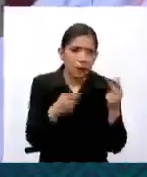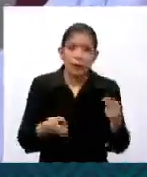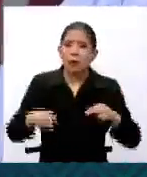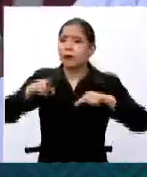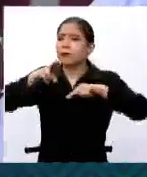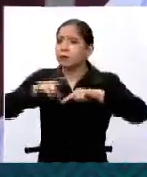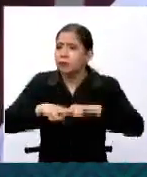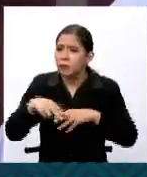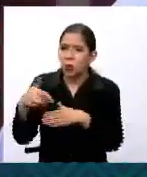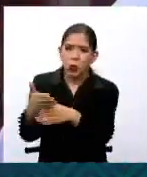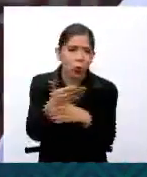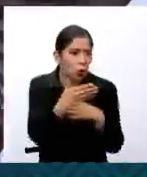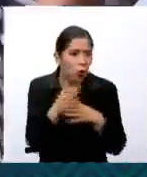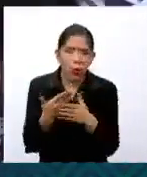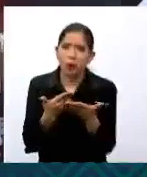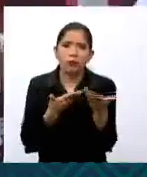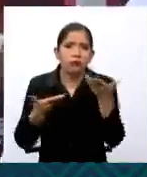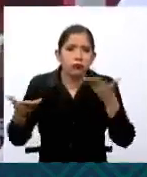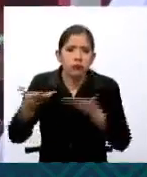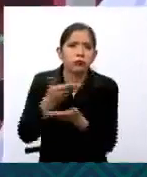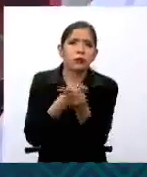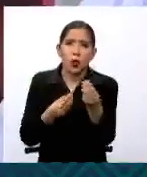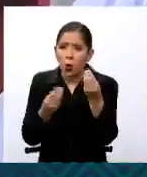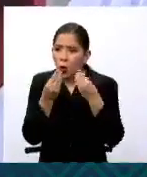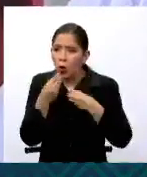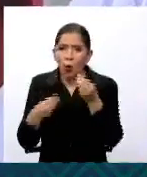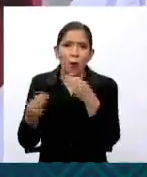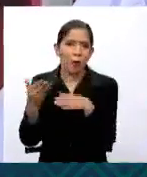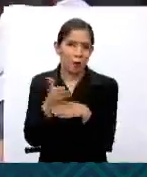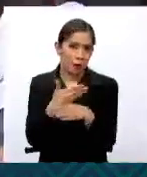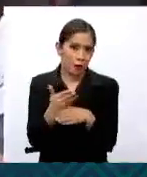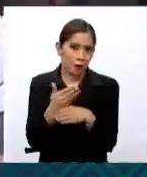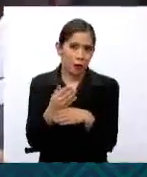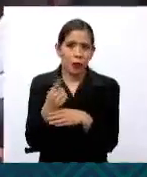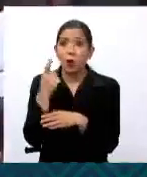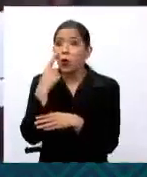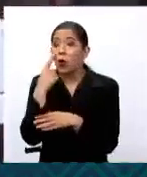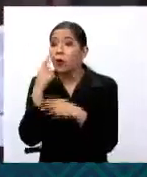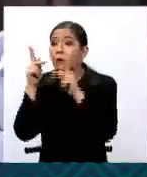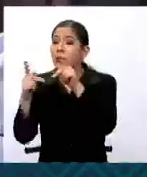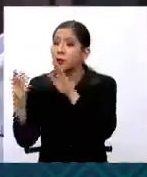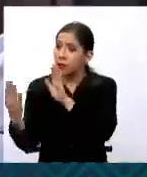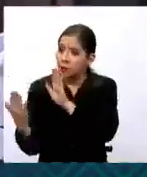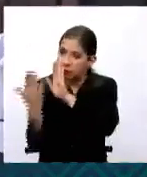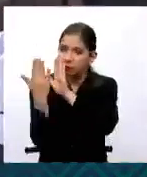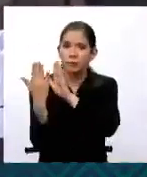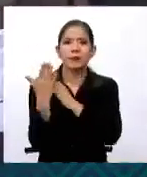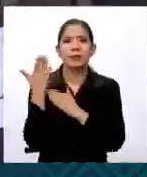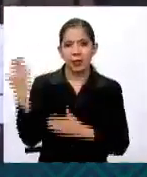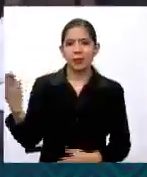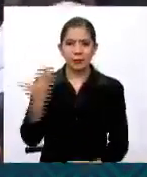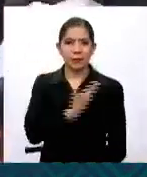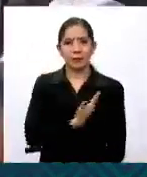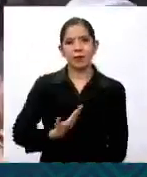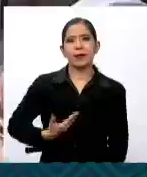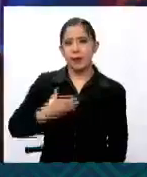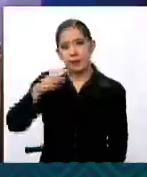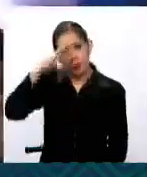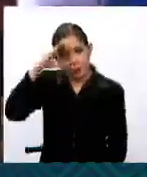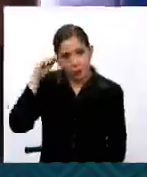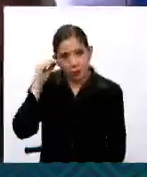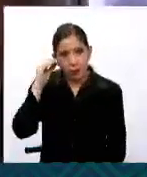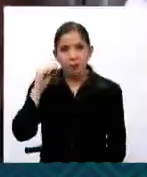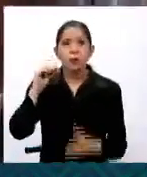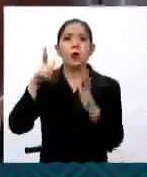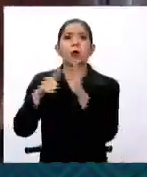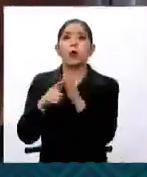y ellos para compartir un plato de comida en el mercado y conocerlos personalmente, es que el presidente Luis Arce